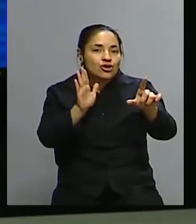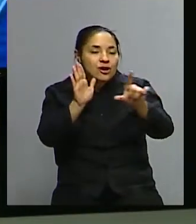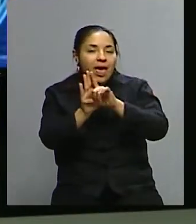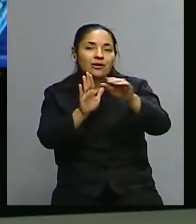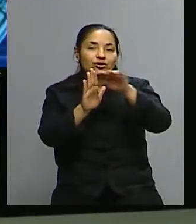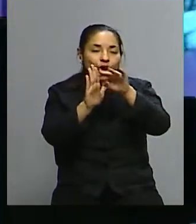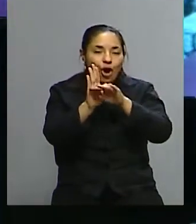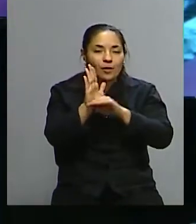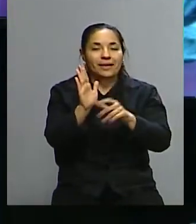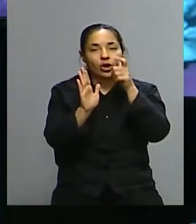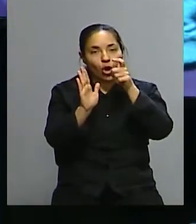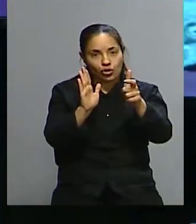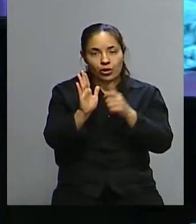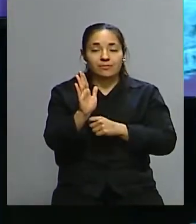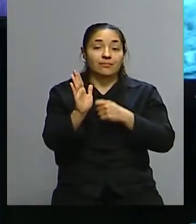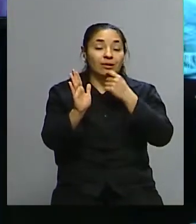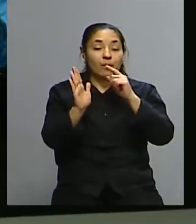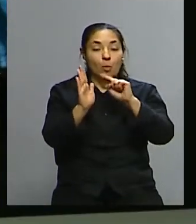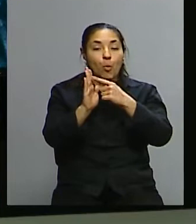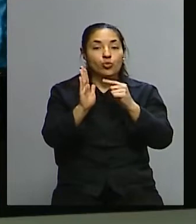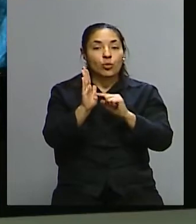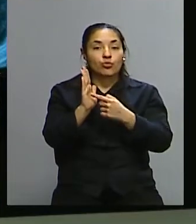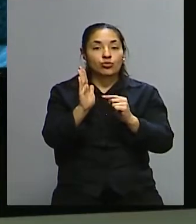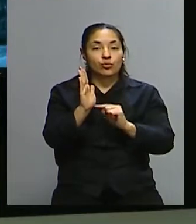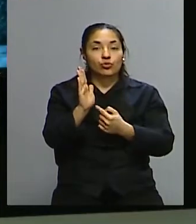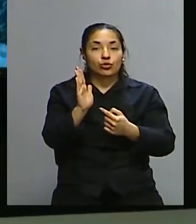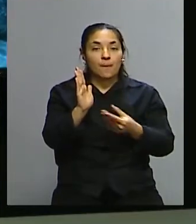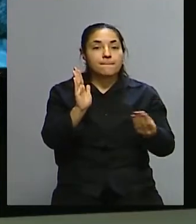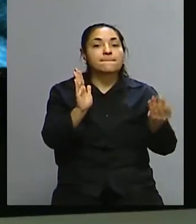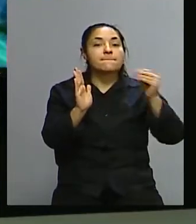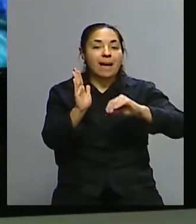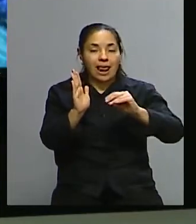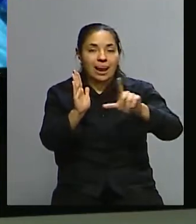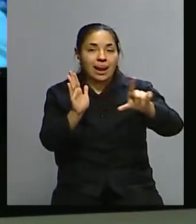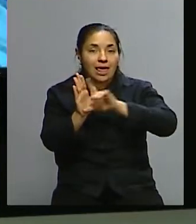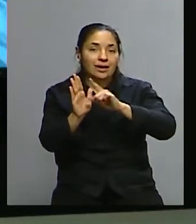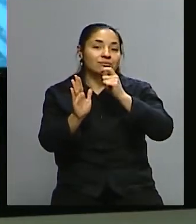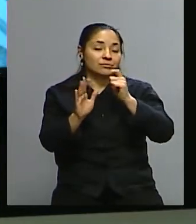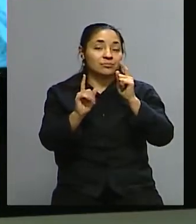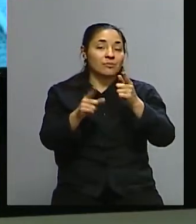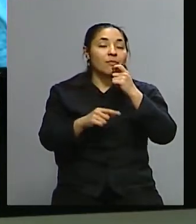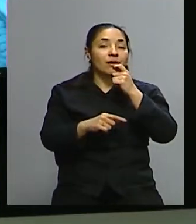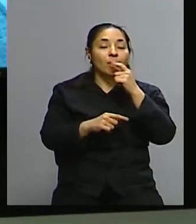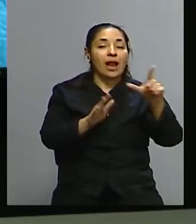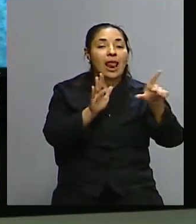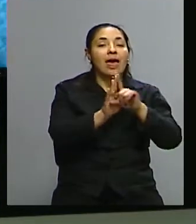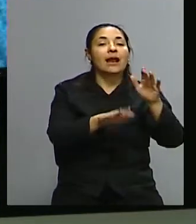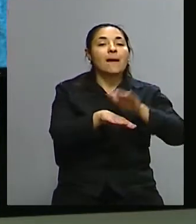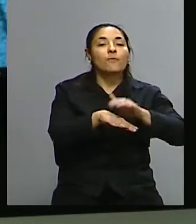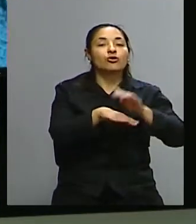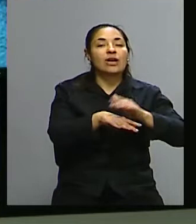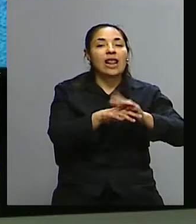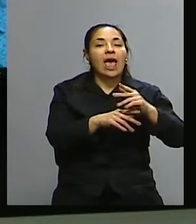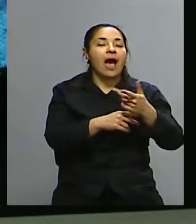en esa normativa hay algunos aspectos o metas que están incorporadas en la ley, como pasa en la ley de responsabilidad fiscal, el Tribunal de